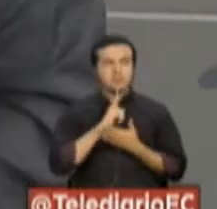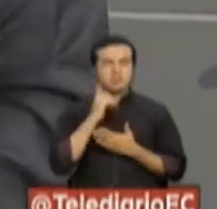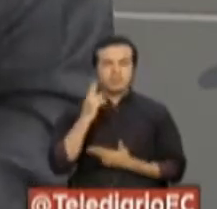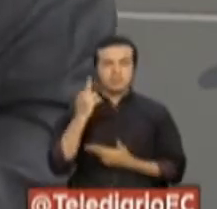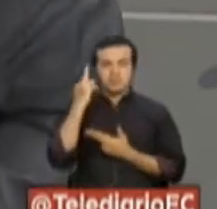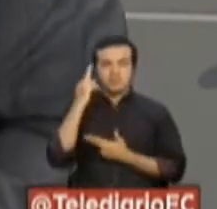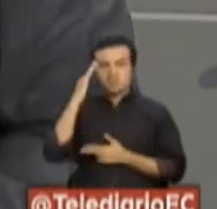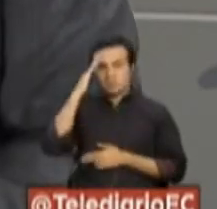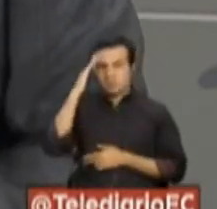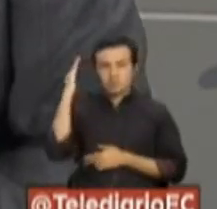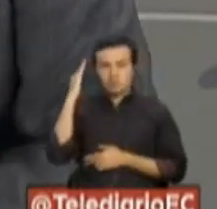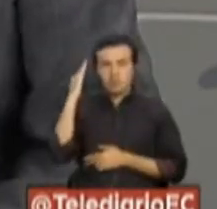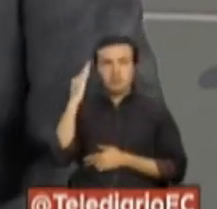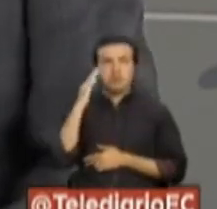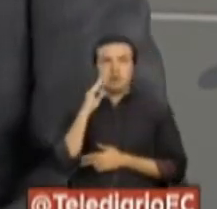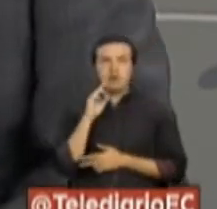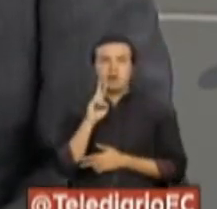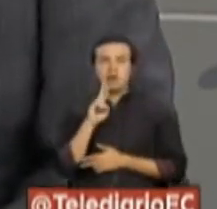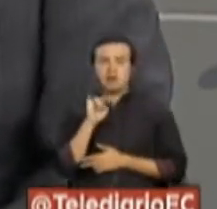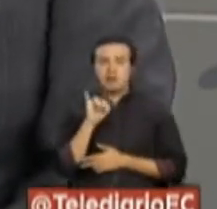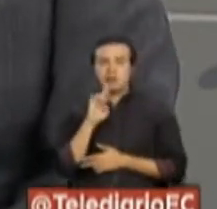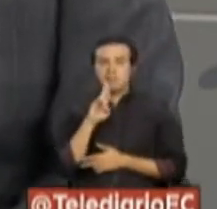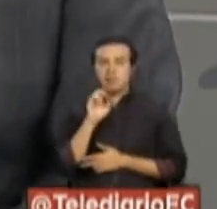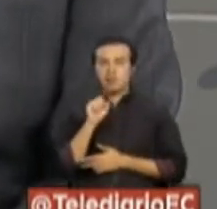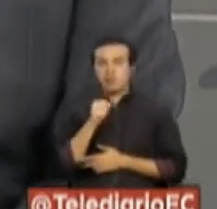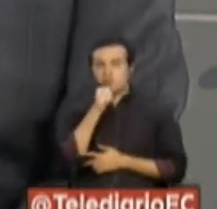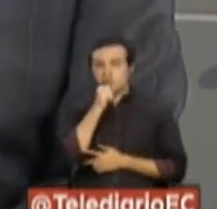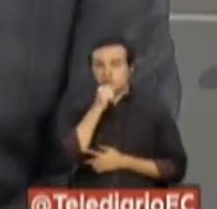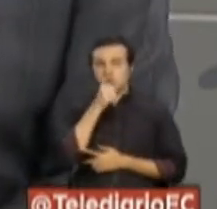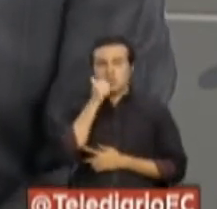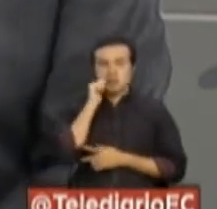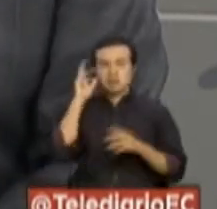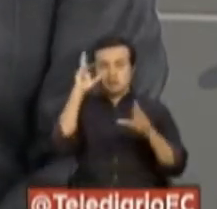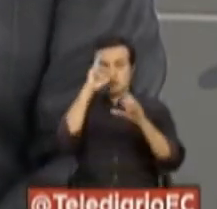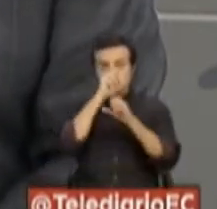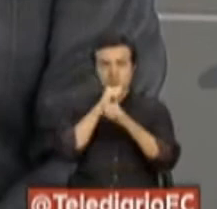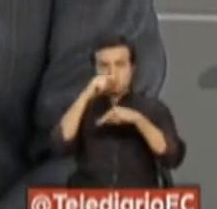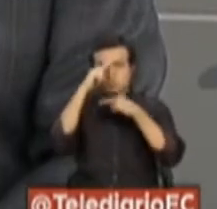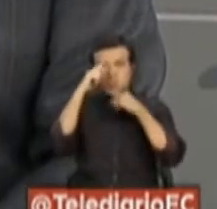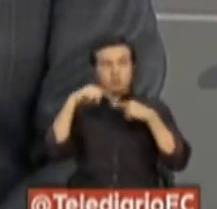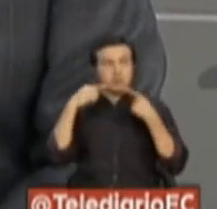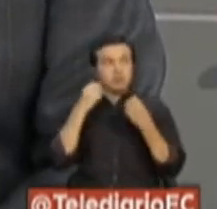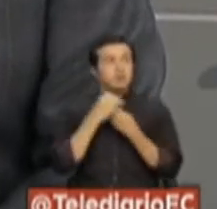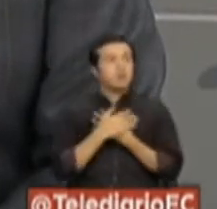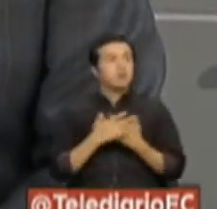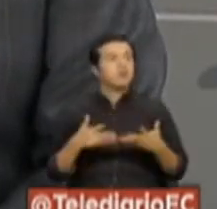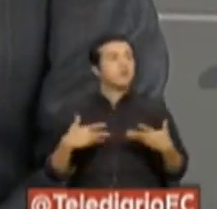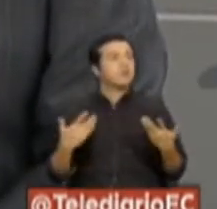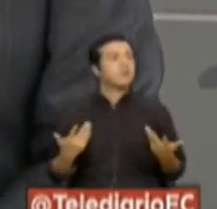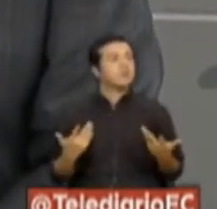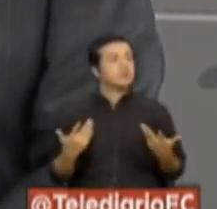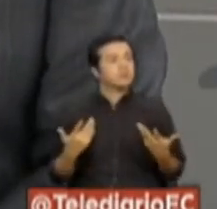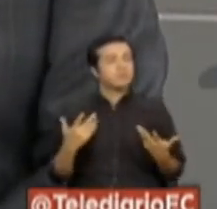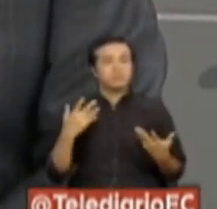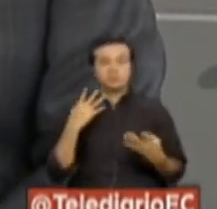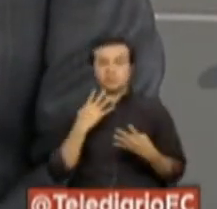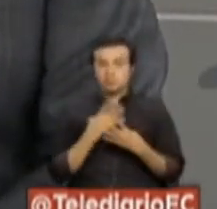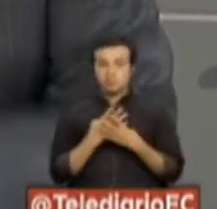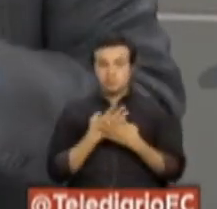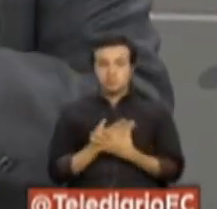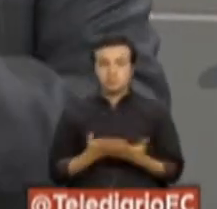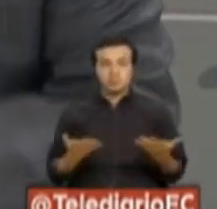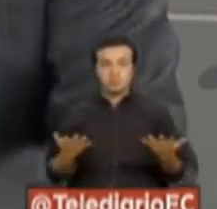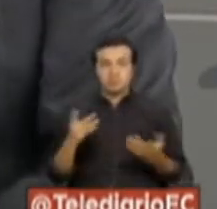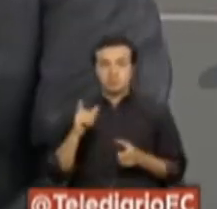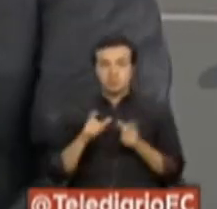Comandante General de la Policía, Ramiro Mantilla, en una entrevista anoche en Telediario, se refirió a las detenciones